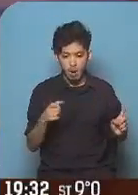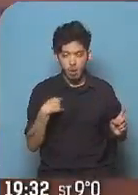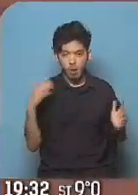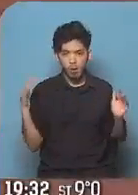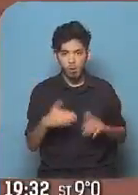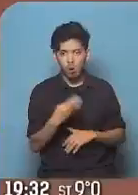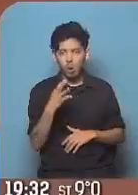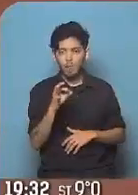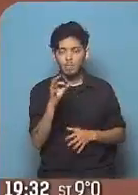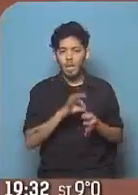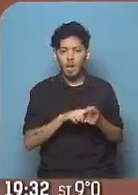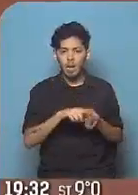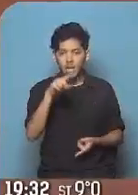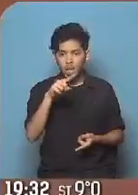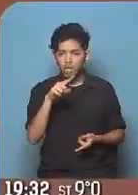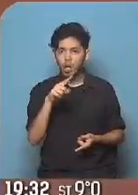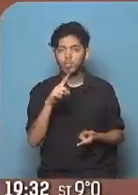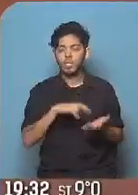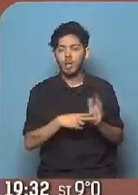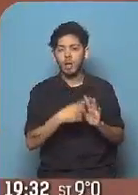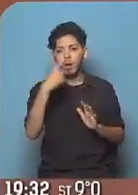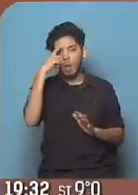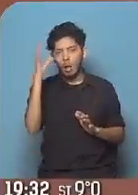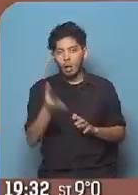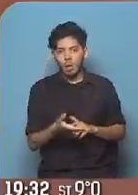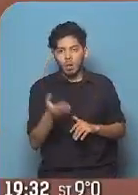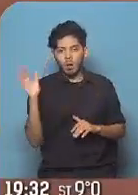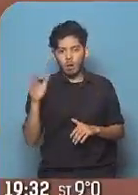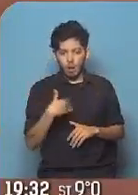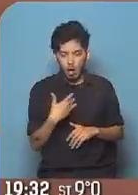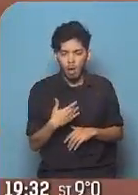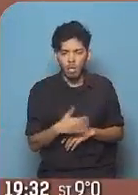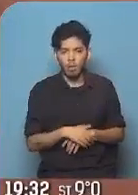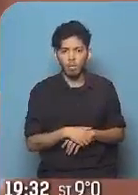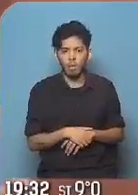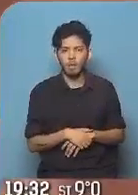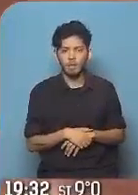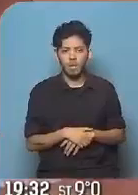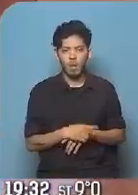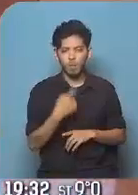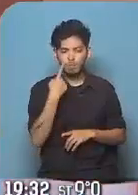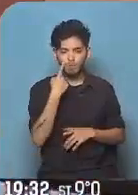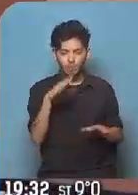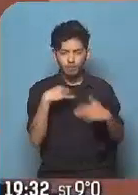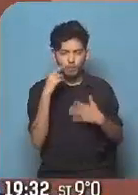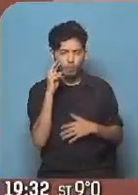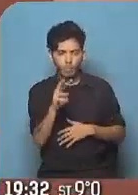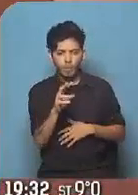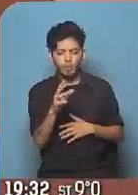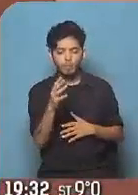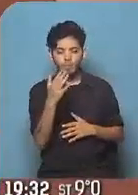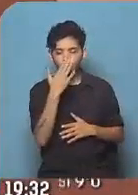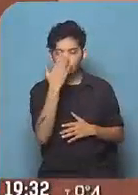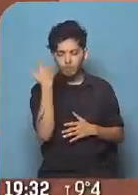a 40 litros, es decir, un 10% menos. Ahora, hemos observado en estas